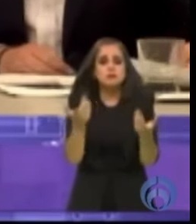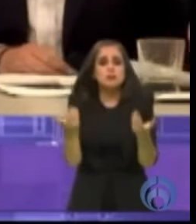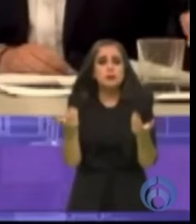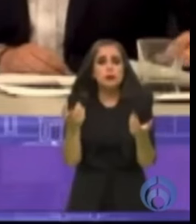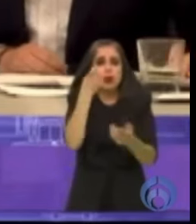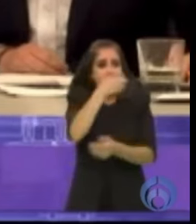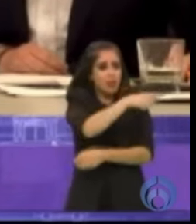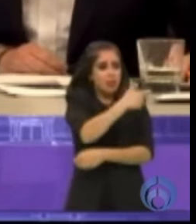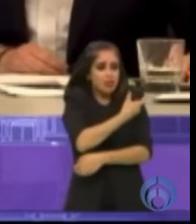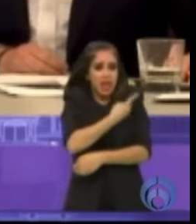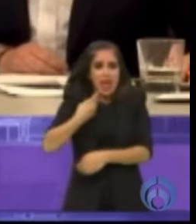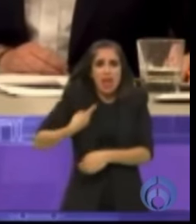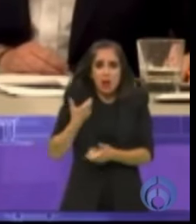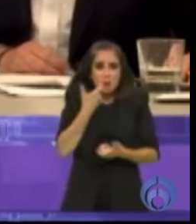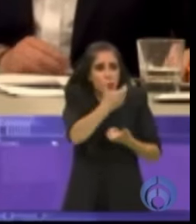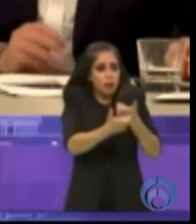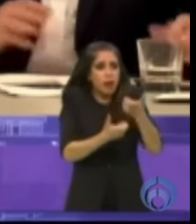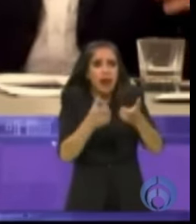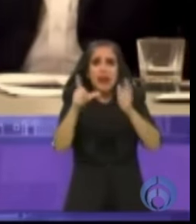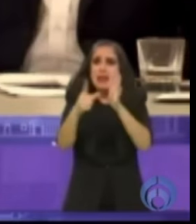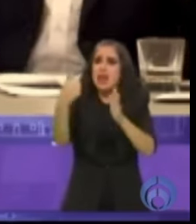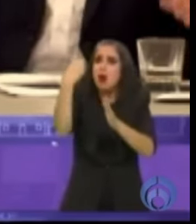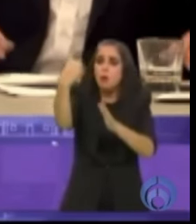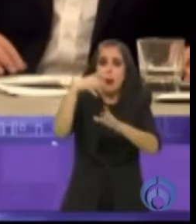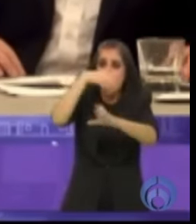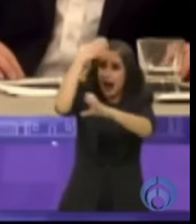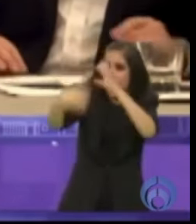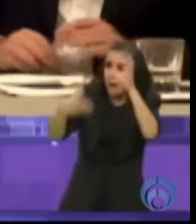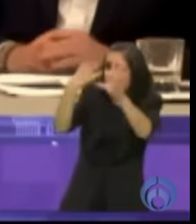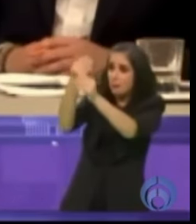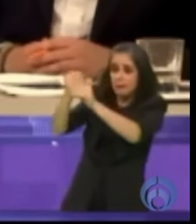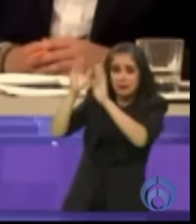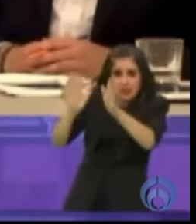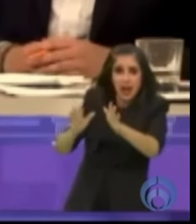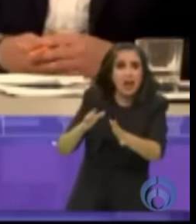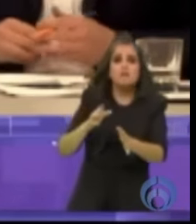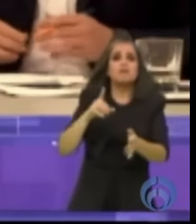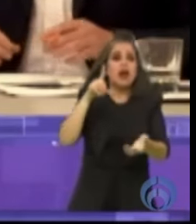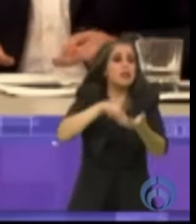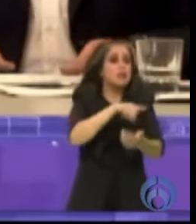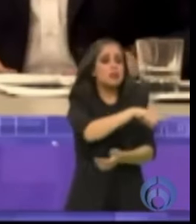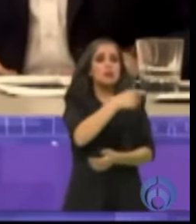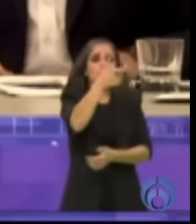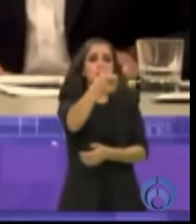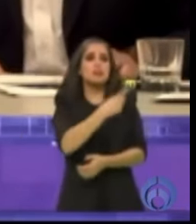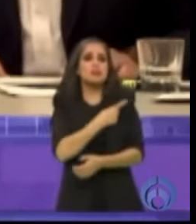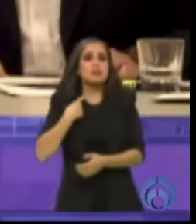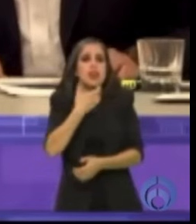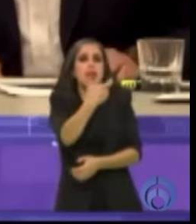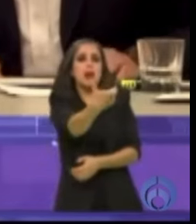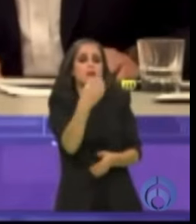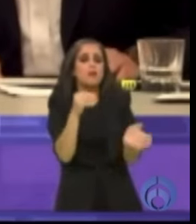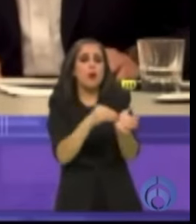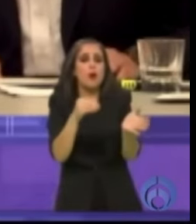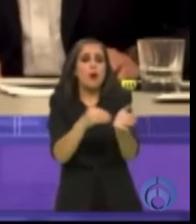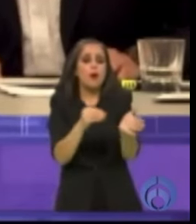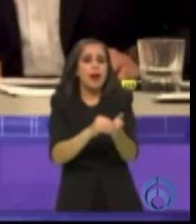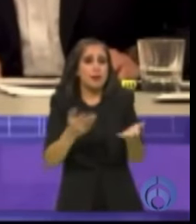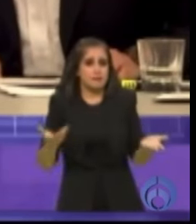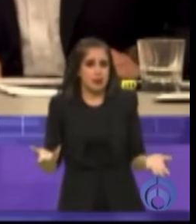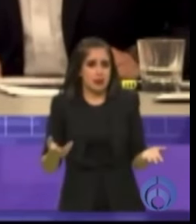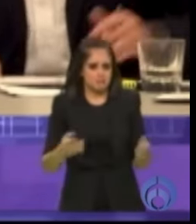ganó Taboada, porque fue más incisivo, fue más combativo, le señaló de